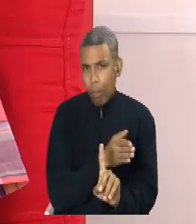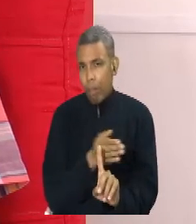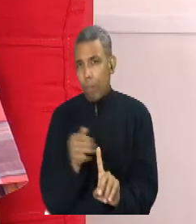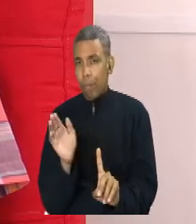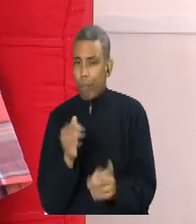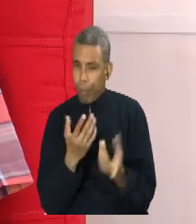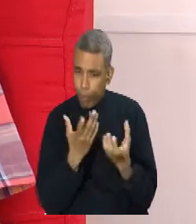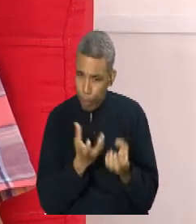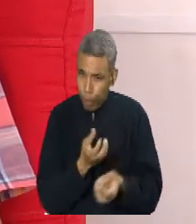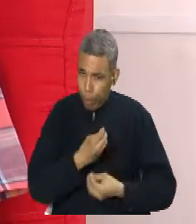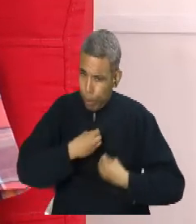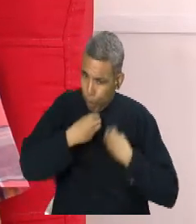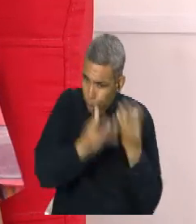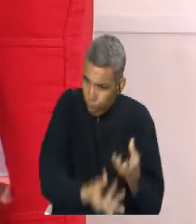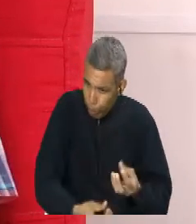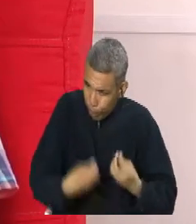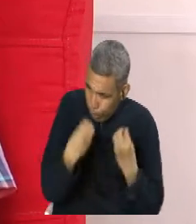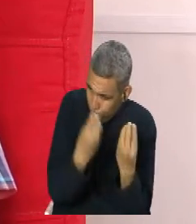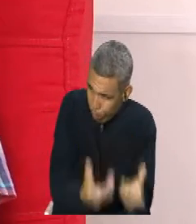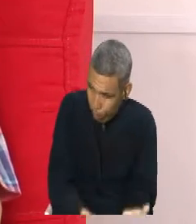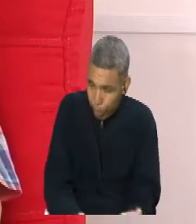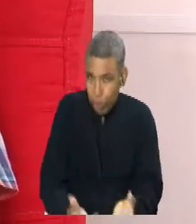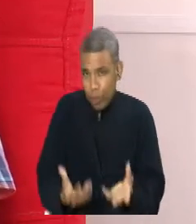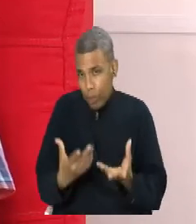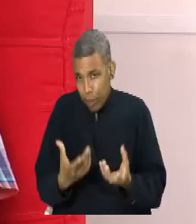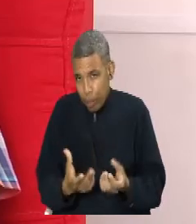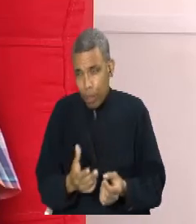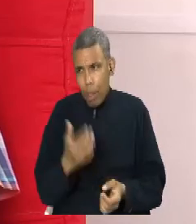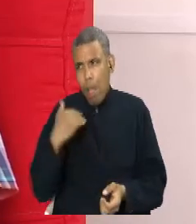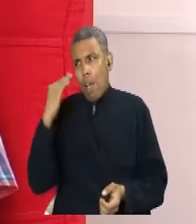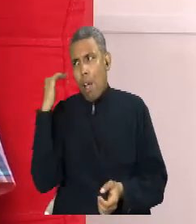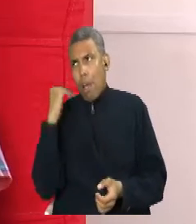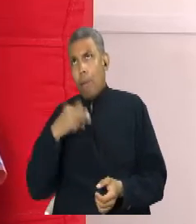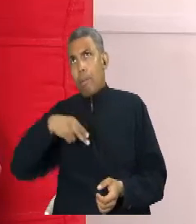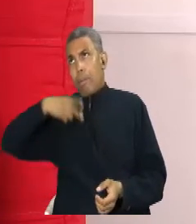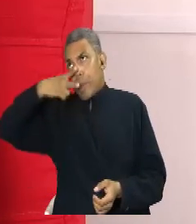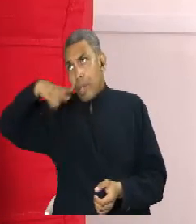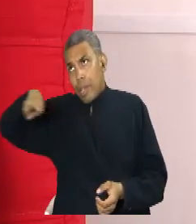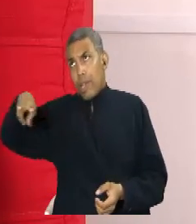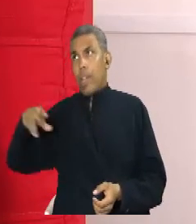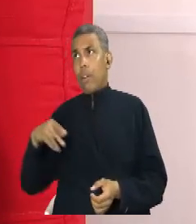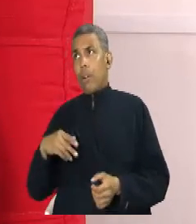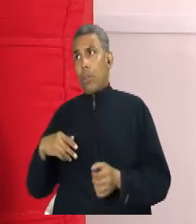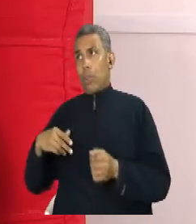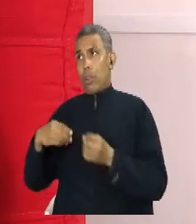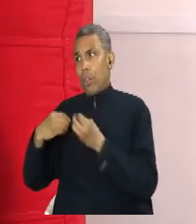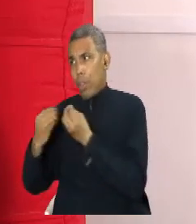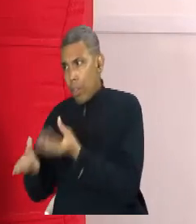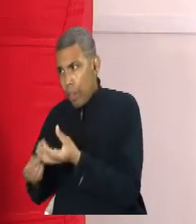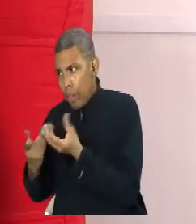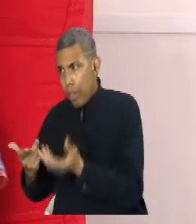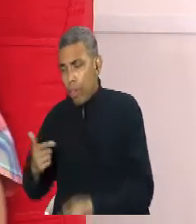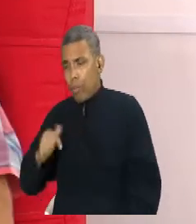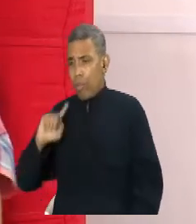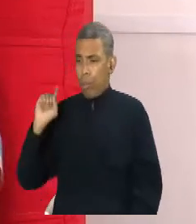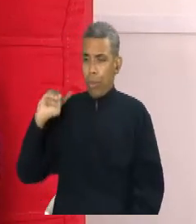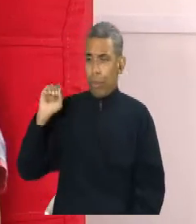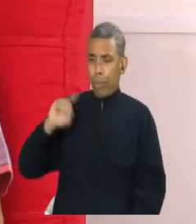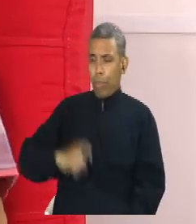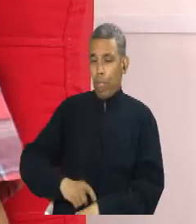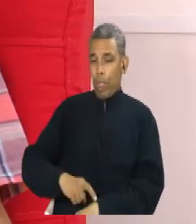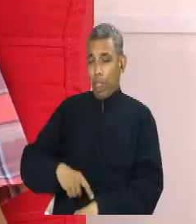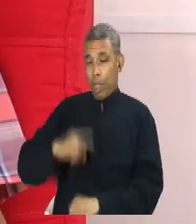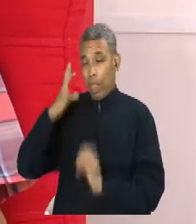si lo que no hizo con él dijo pues la responsabilidad de la crianza del hijo entonces el que le pegue no yo